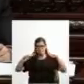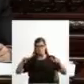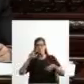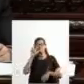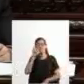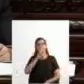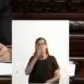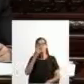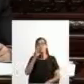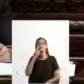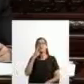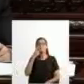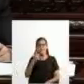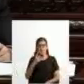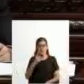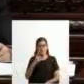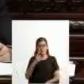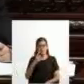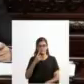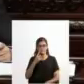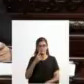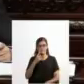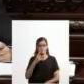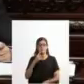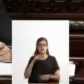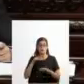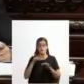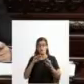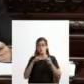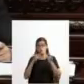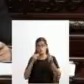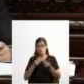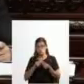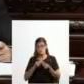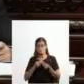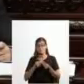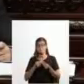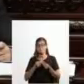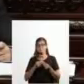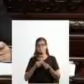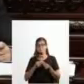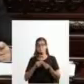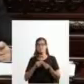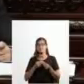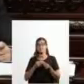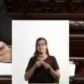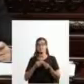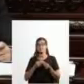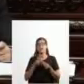320 mil. Estora Enzo Arauco